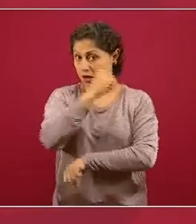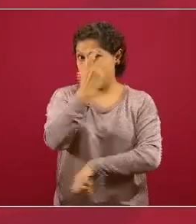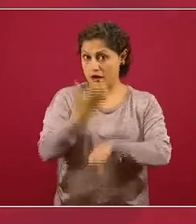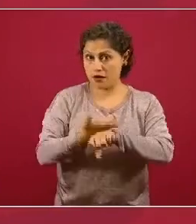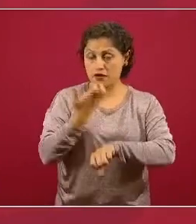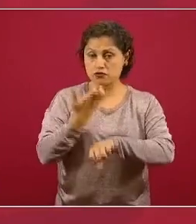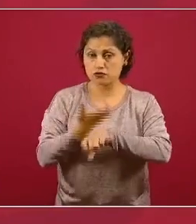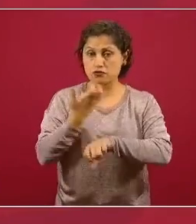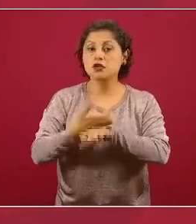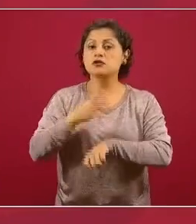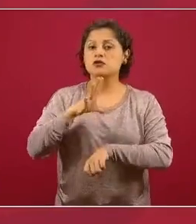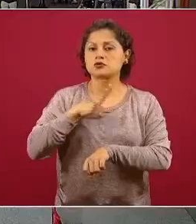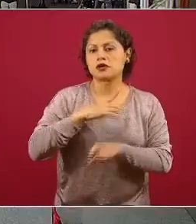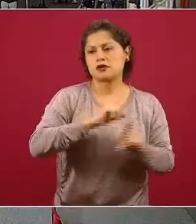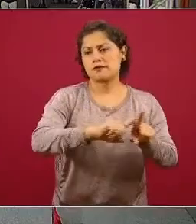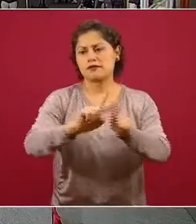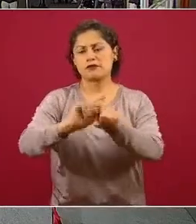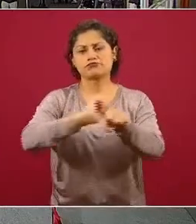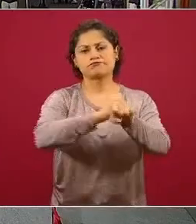agencias de salud